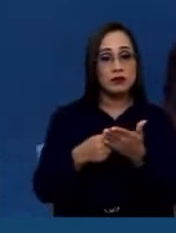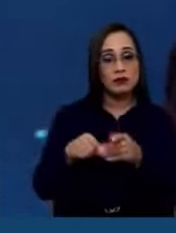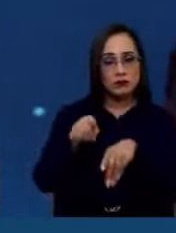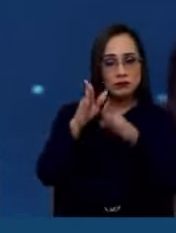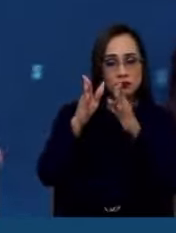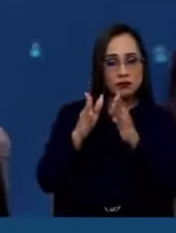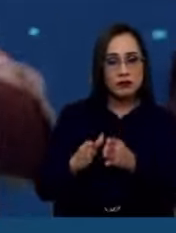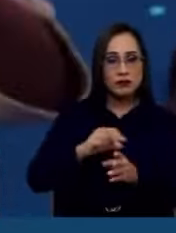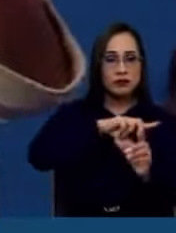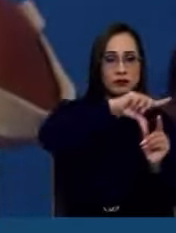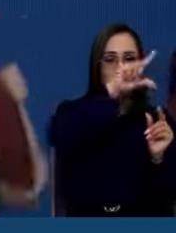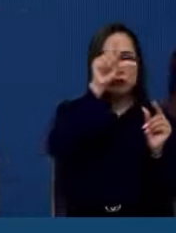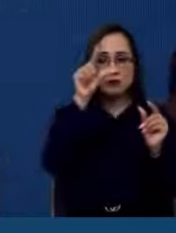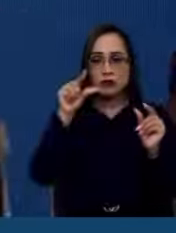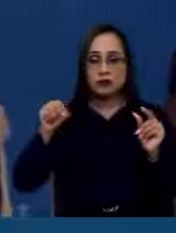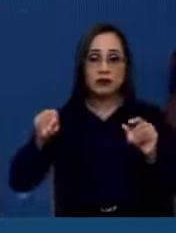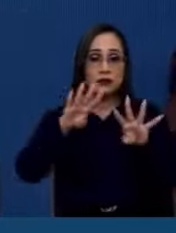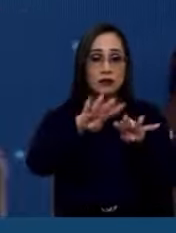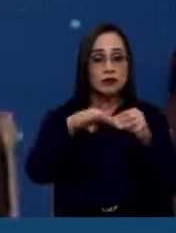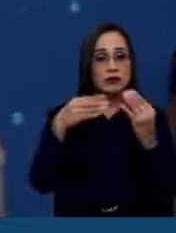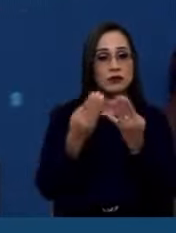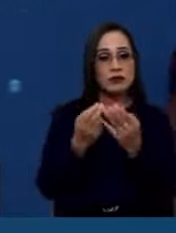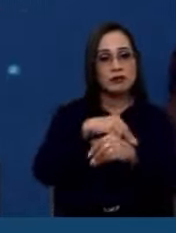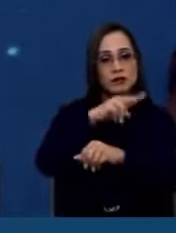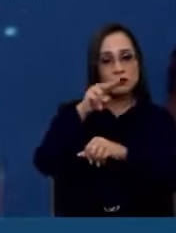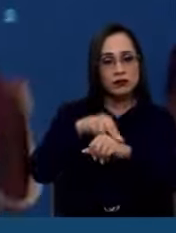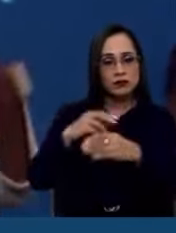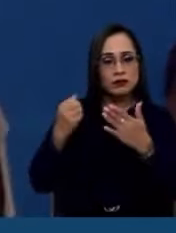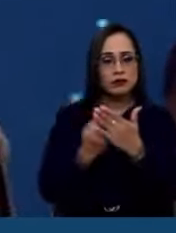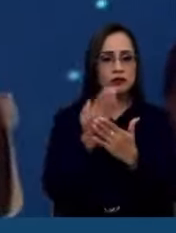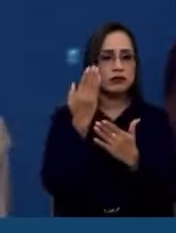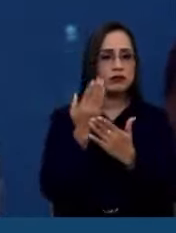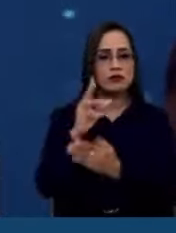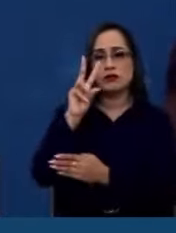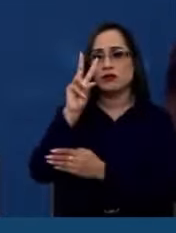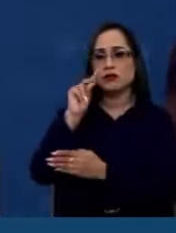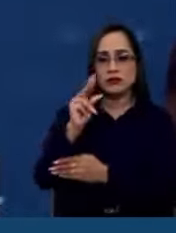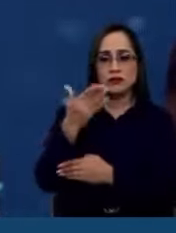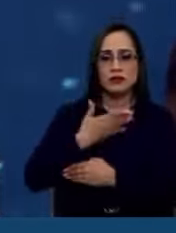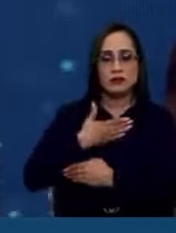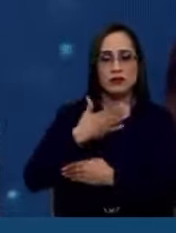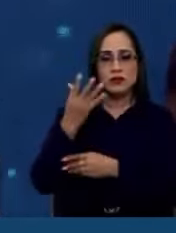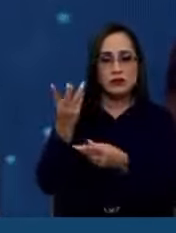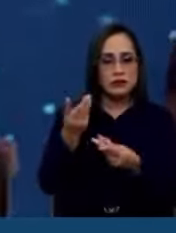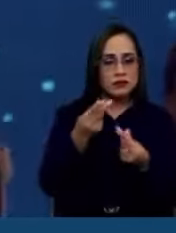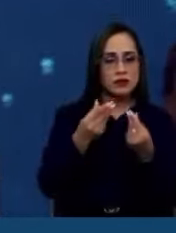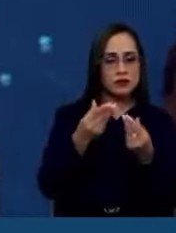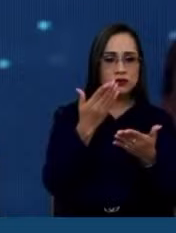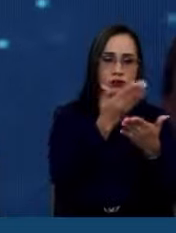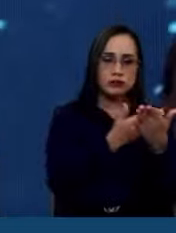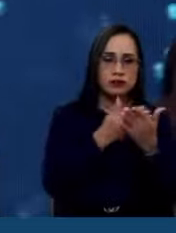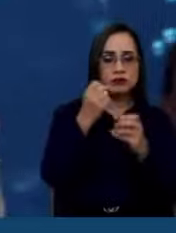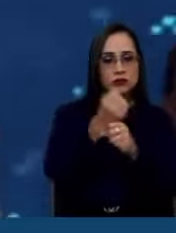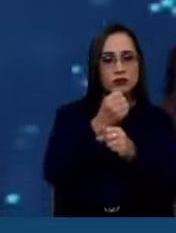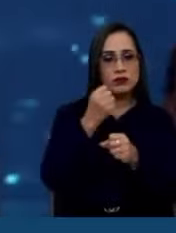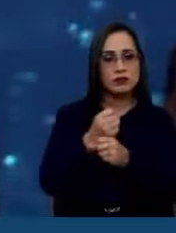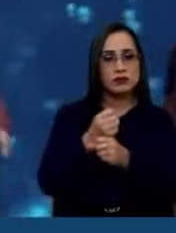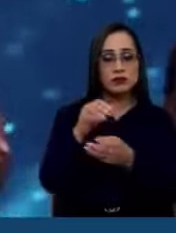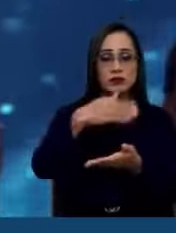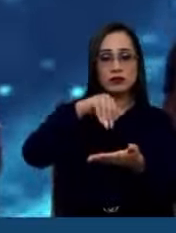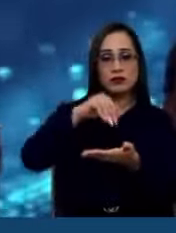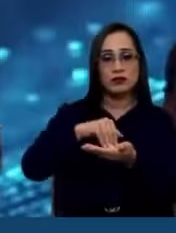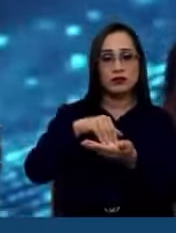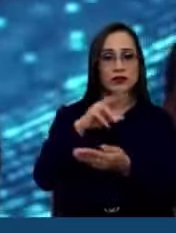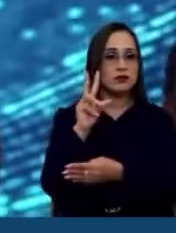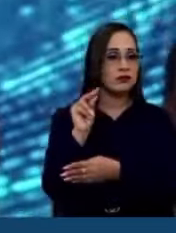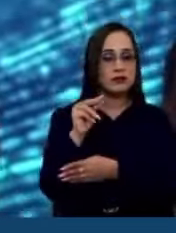nacional es porque la asamblea nacional actualmente no está jugando su papel ni para el y mucho menos para